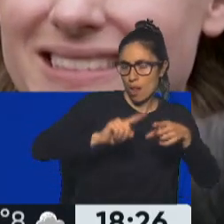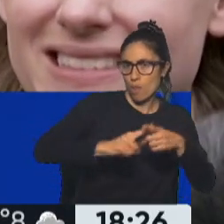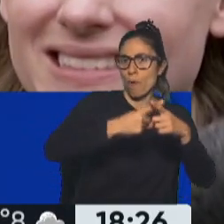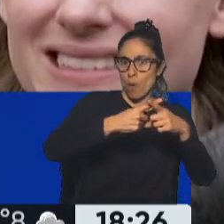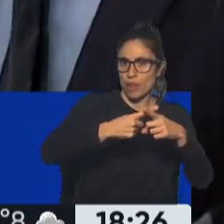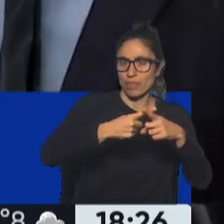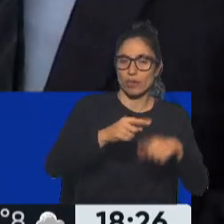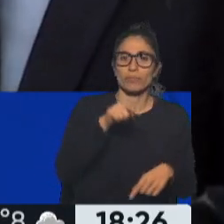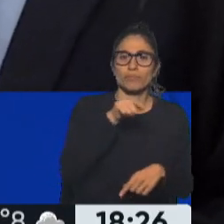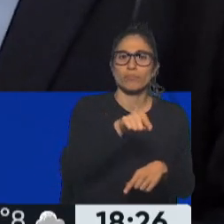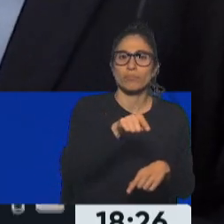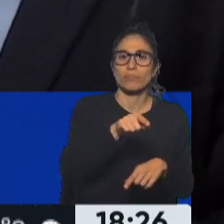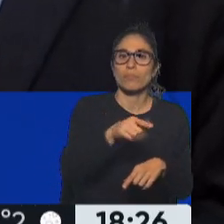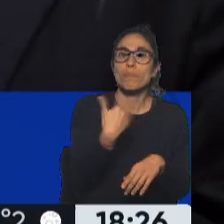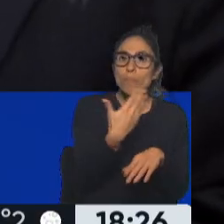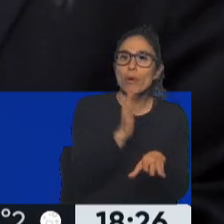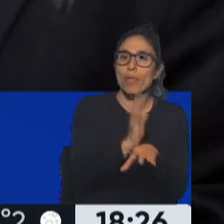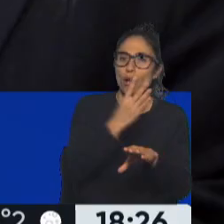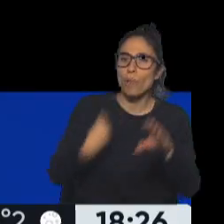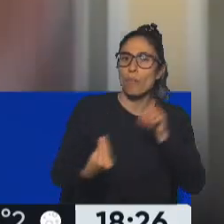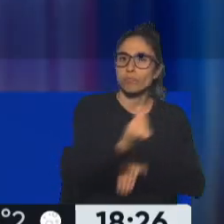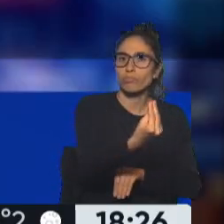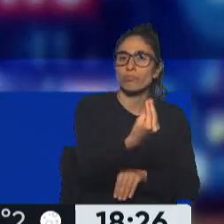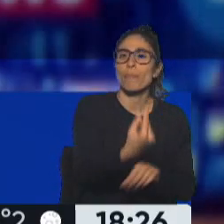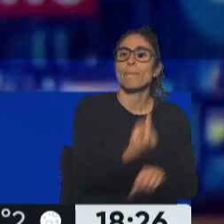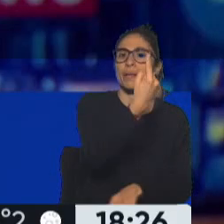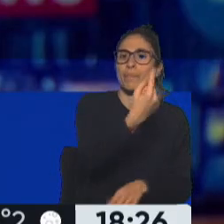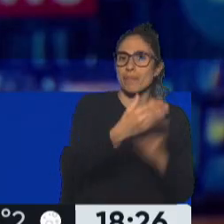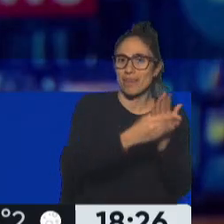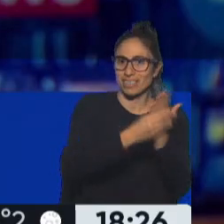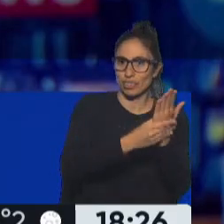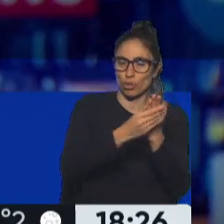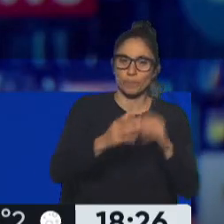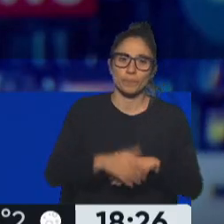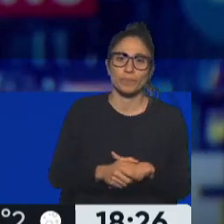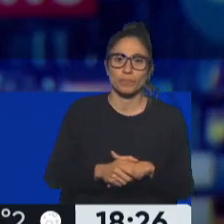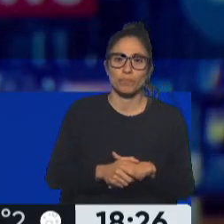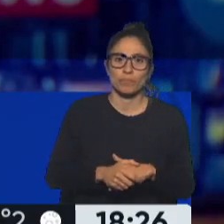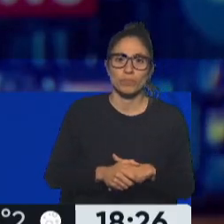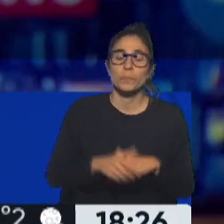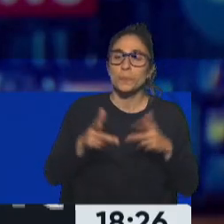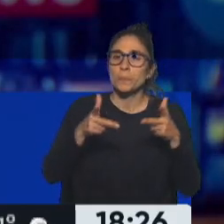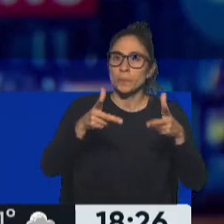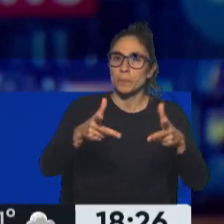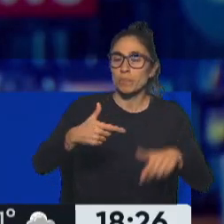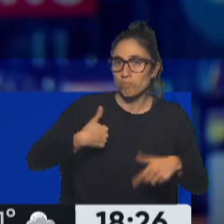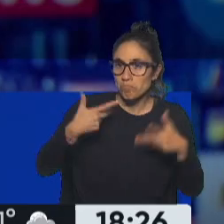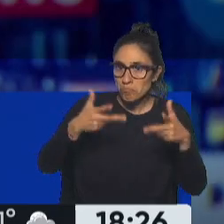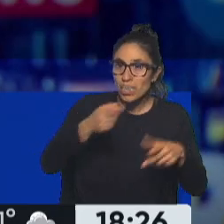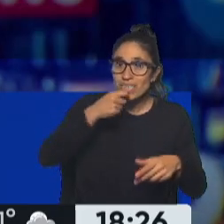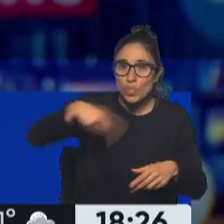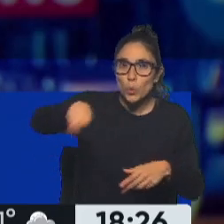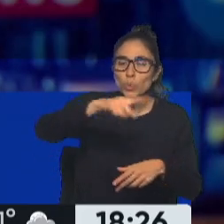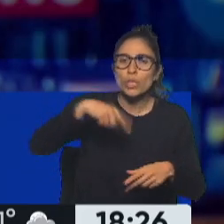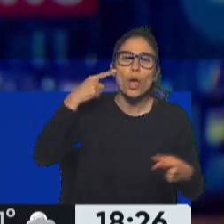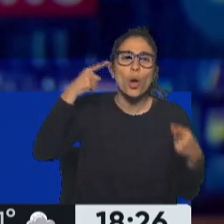candidato a suceder a Gabriel Attal como primer ministro. Je leur dis, si vous voulez que j'agisse dans un sens de moins d'immigration, de plus de